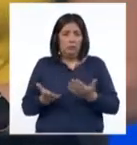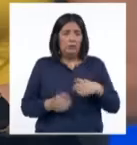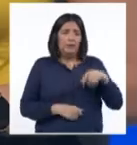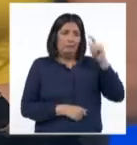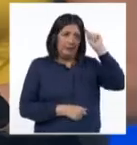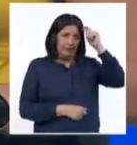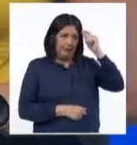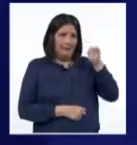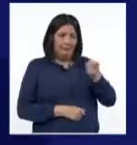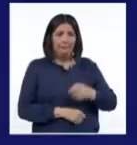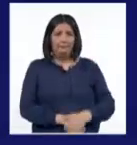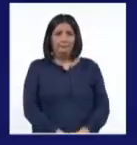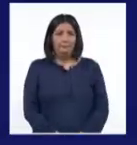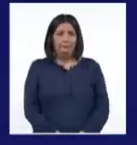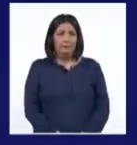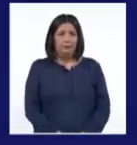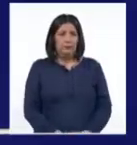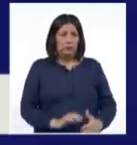Magdalena.